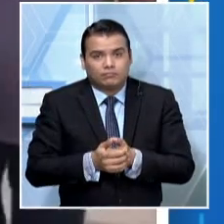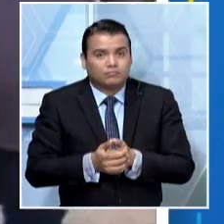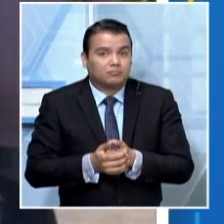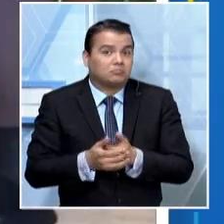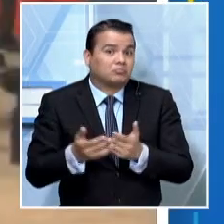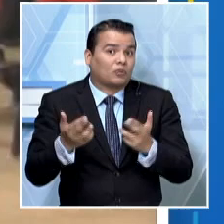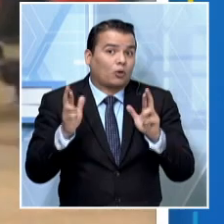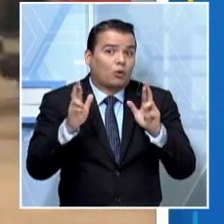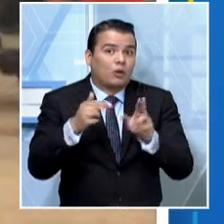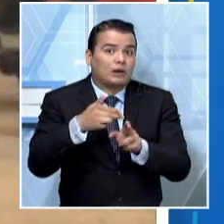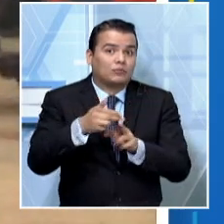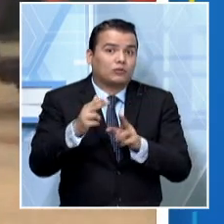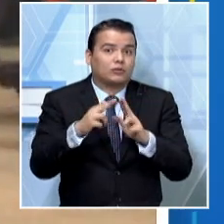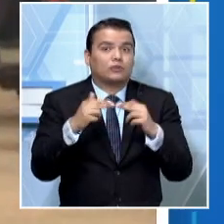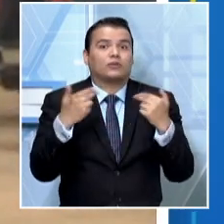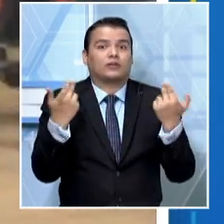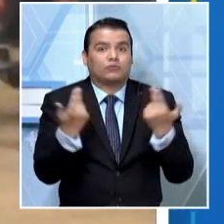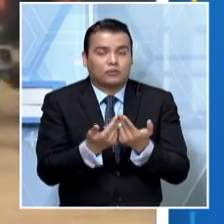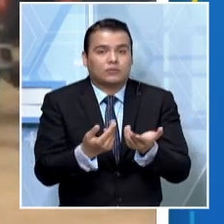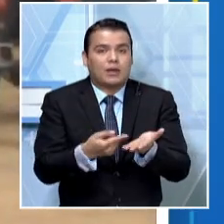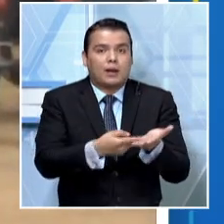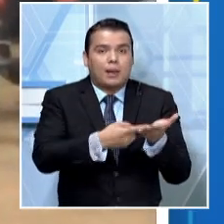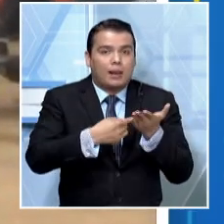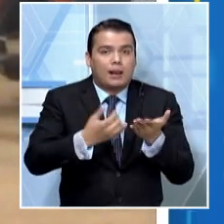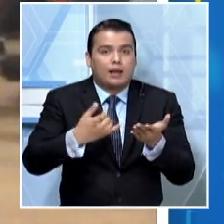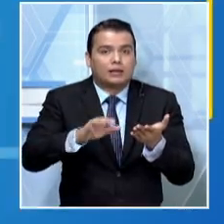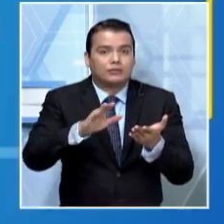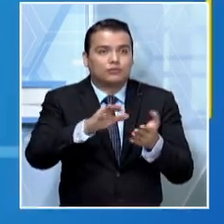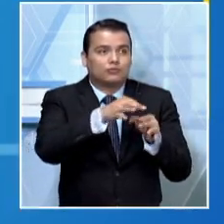las próximas horas haya una nueva reunión entre los líderes de los